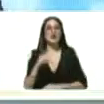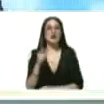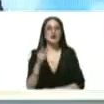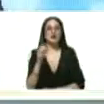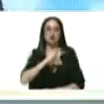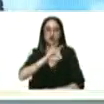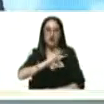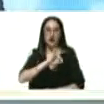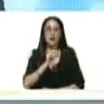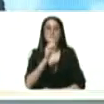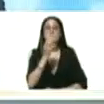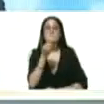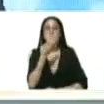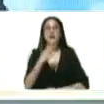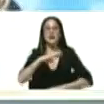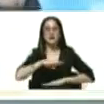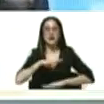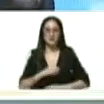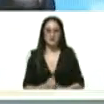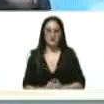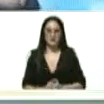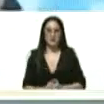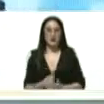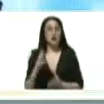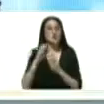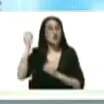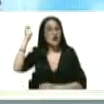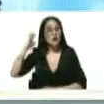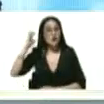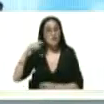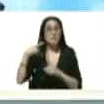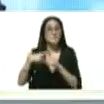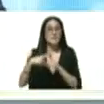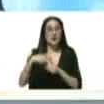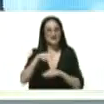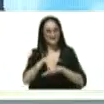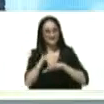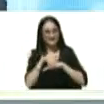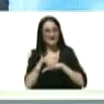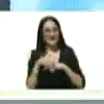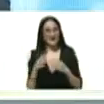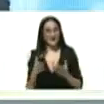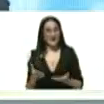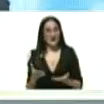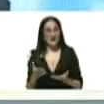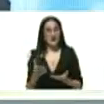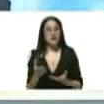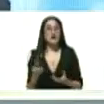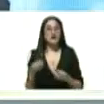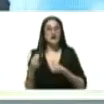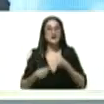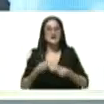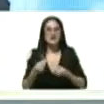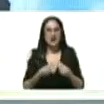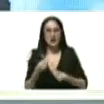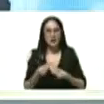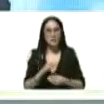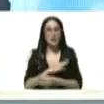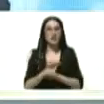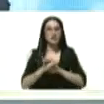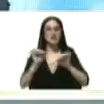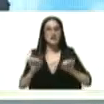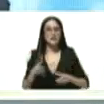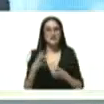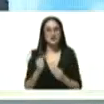y prácticamente toda Europa, desde el Reino Unido para acá, la Europa continental, construyeron poderosos sistemas